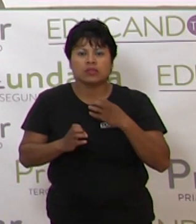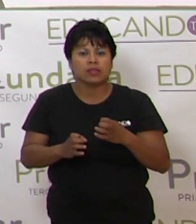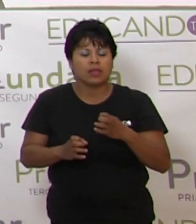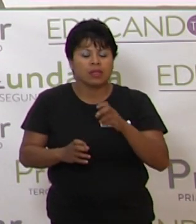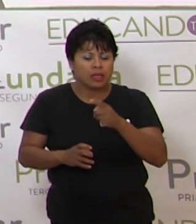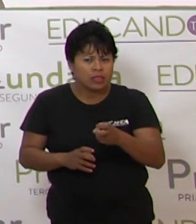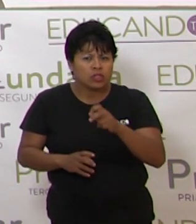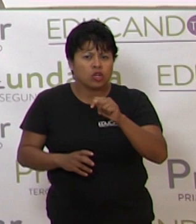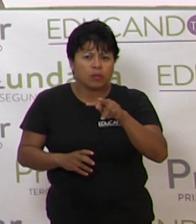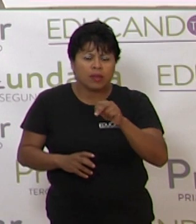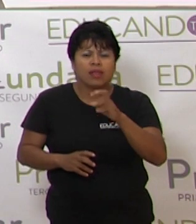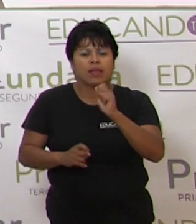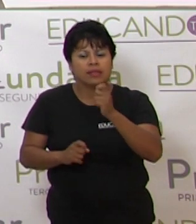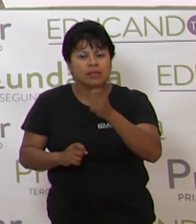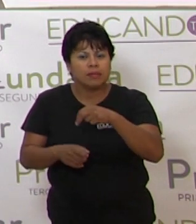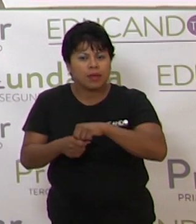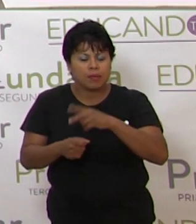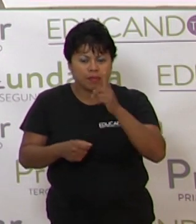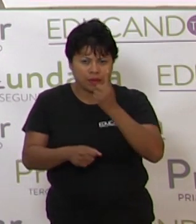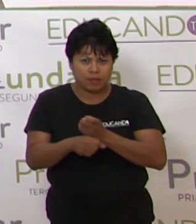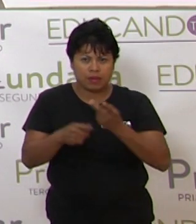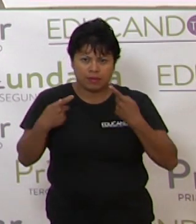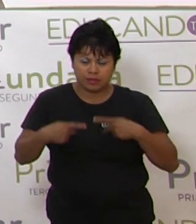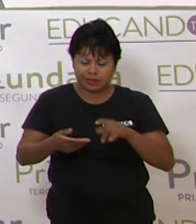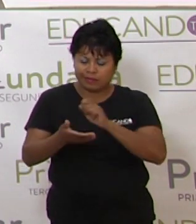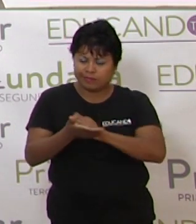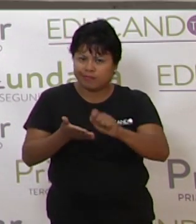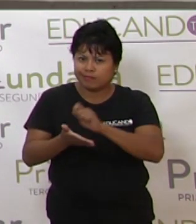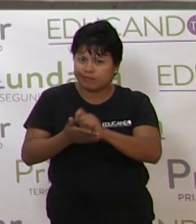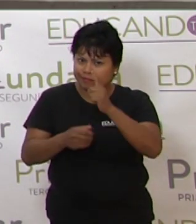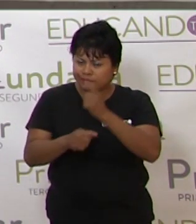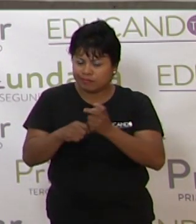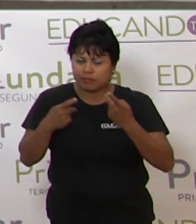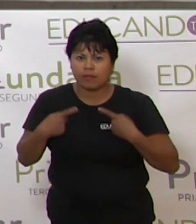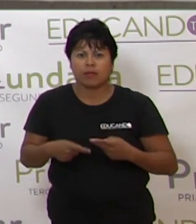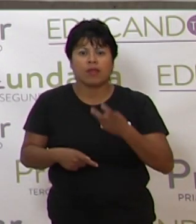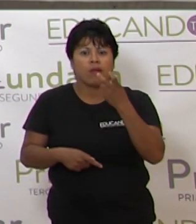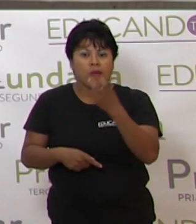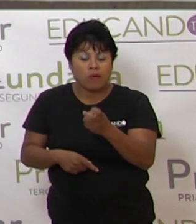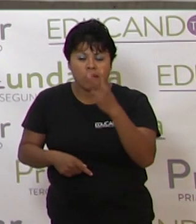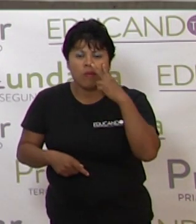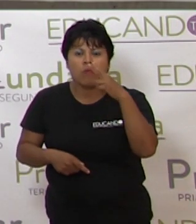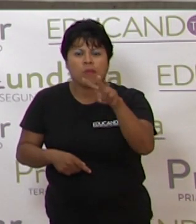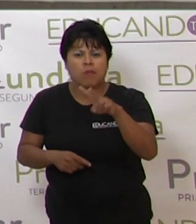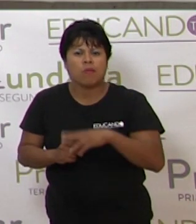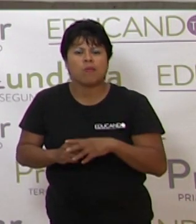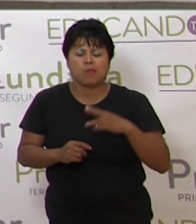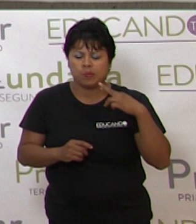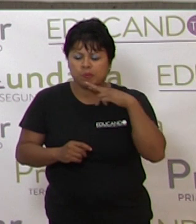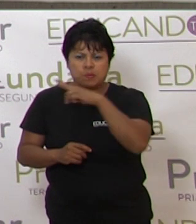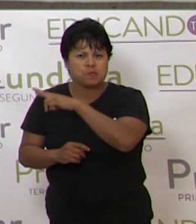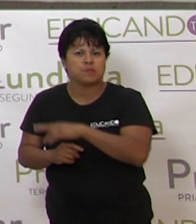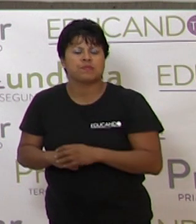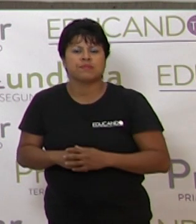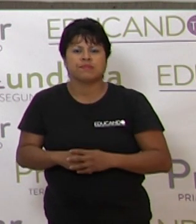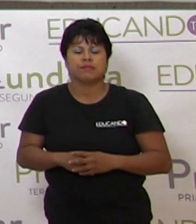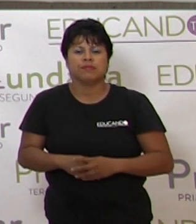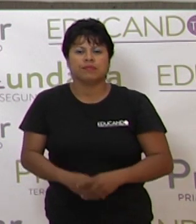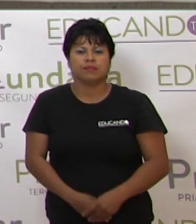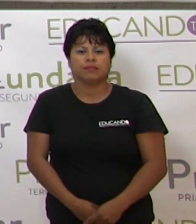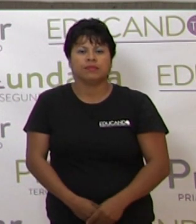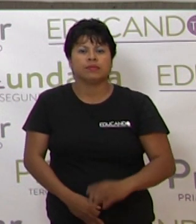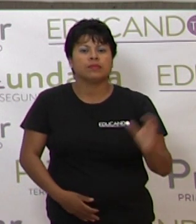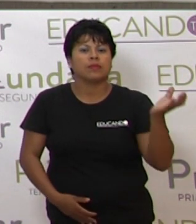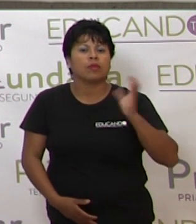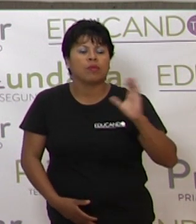realidad no, está en primera persona. Y eso se ve rápidamente